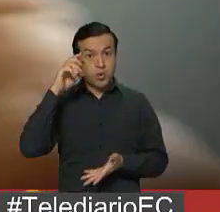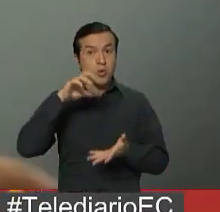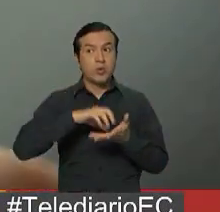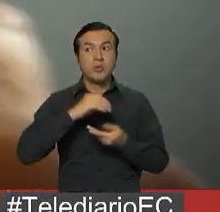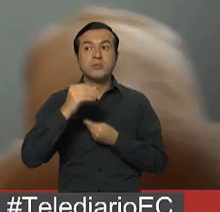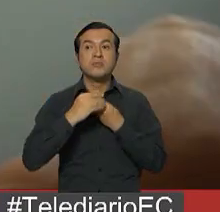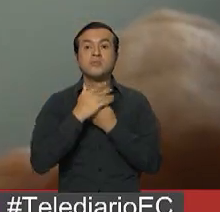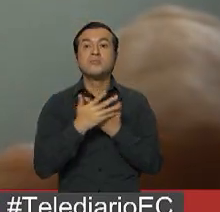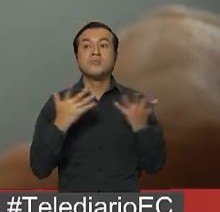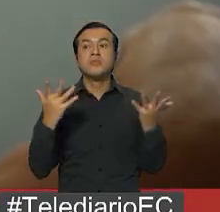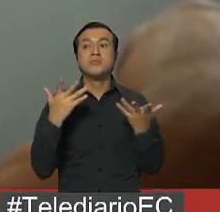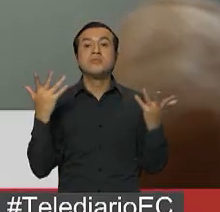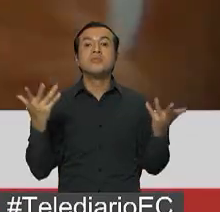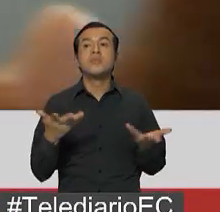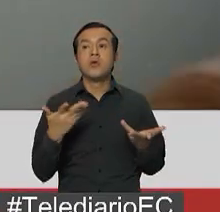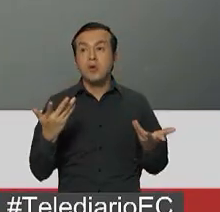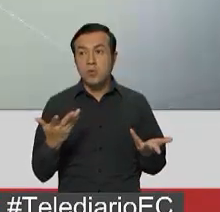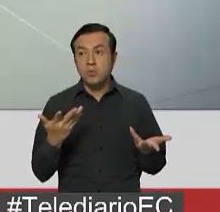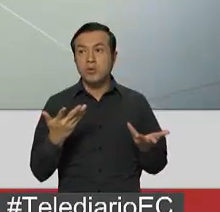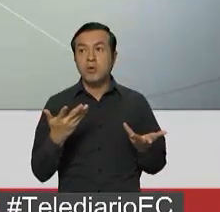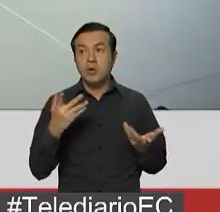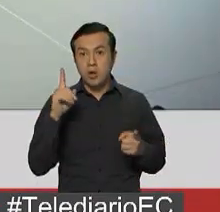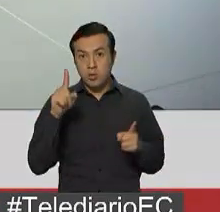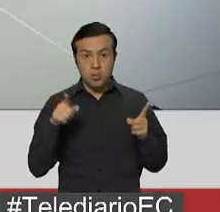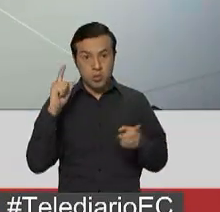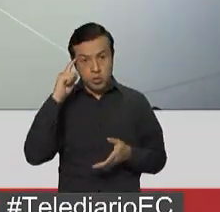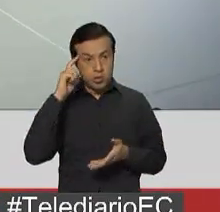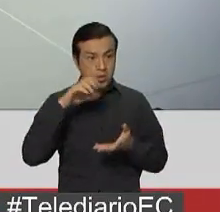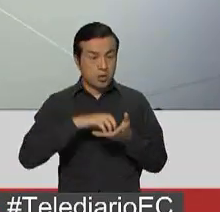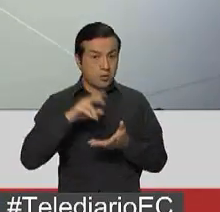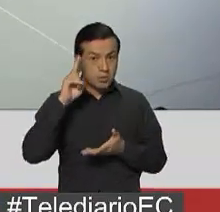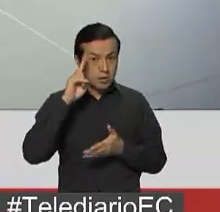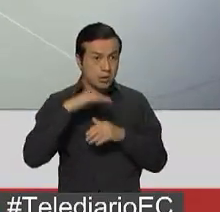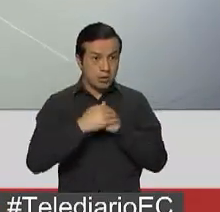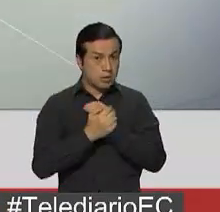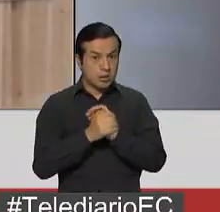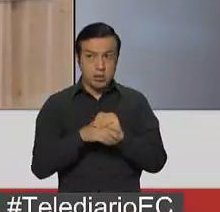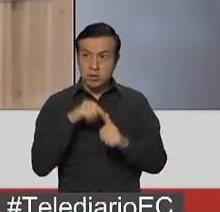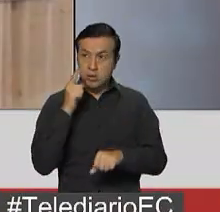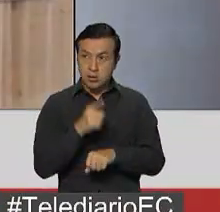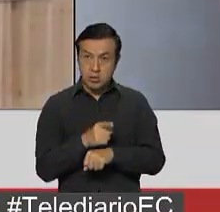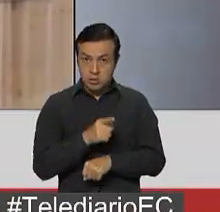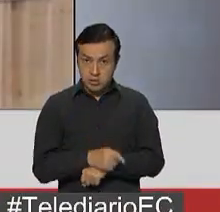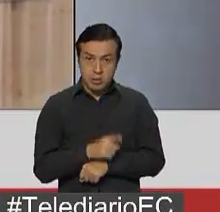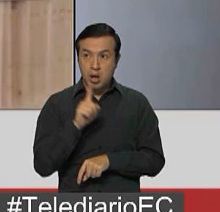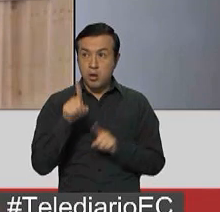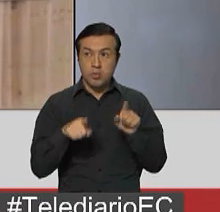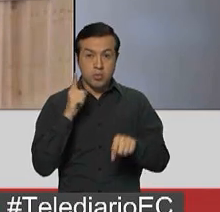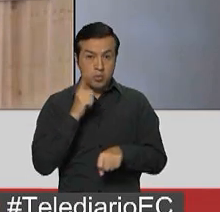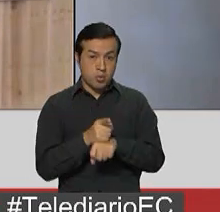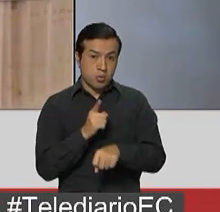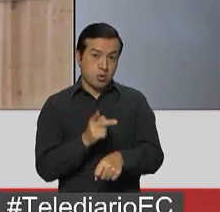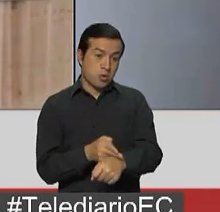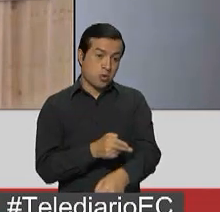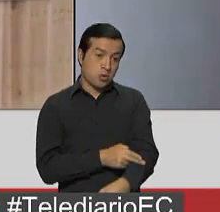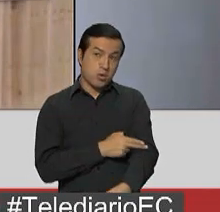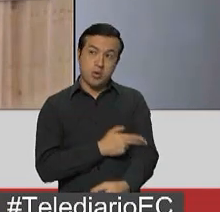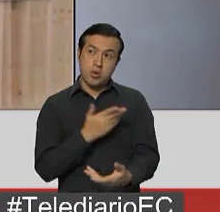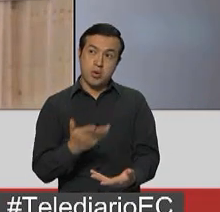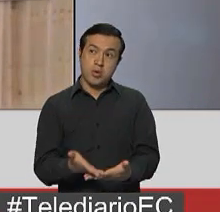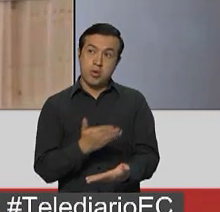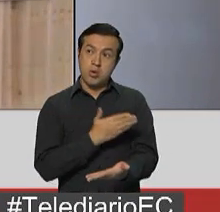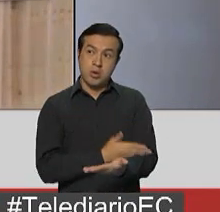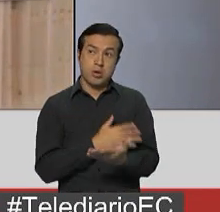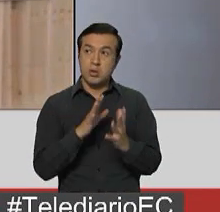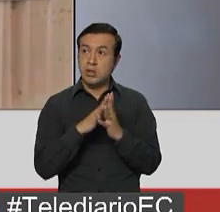la estrategia del choque para aprovecharse de la situación e impone me dirás medidas abusivas que en otra época no habrían funcionado